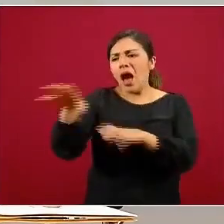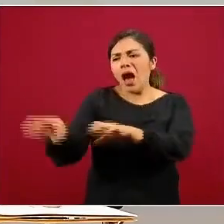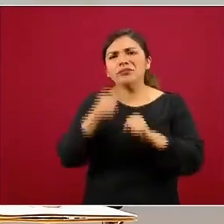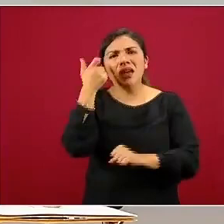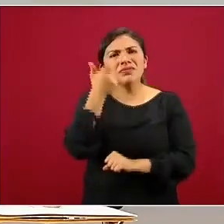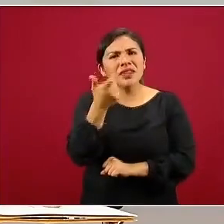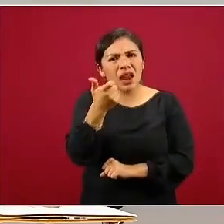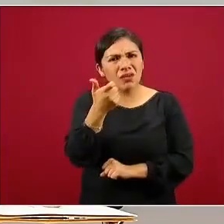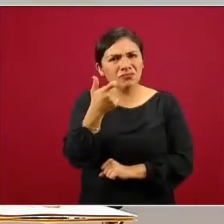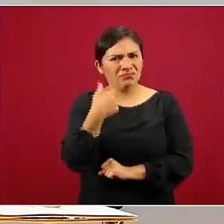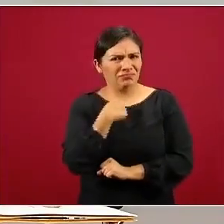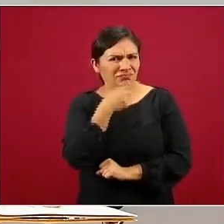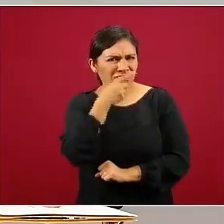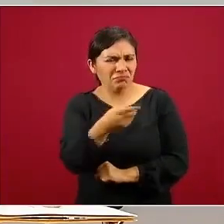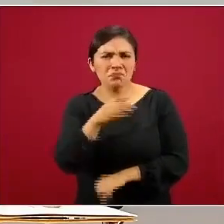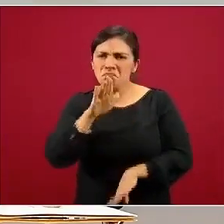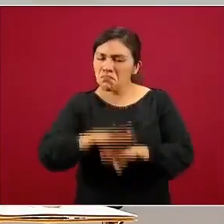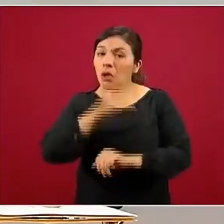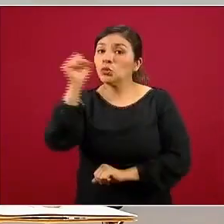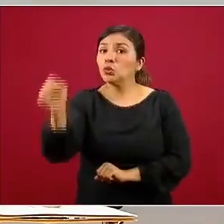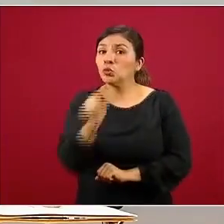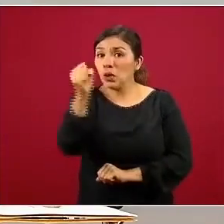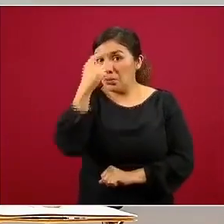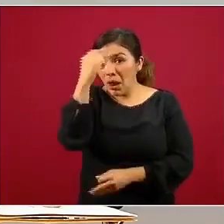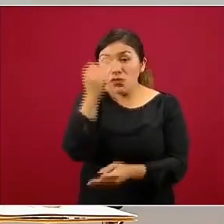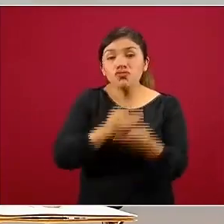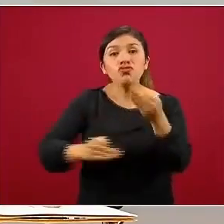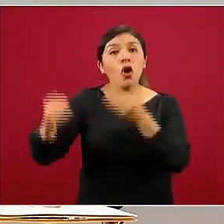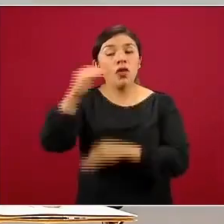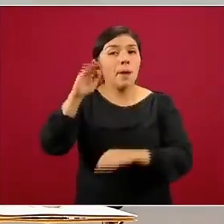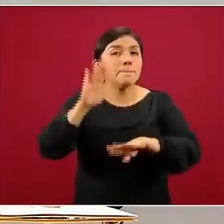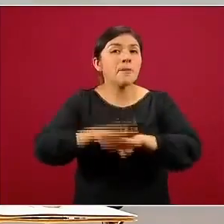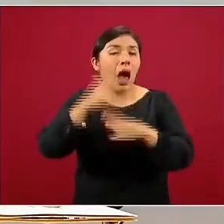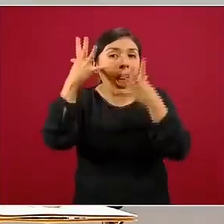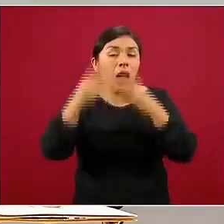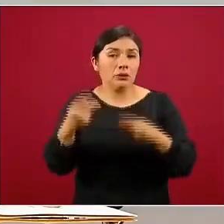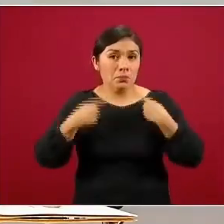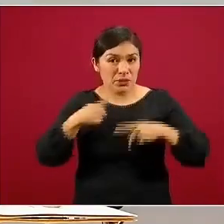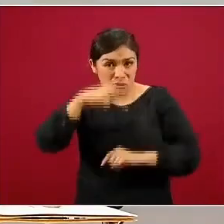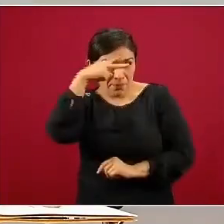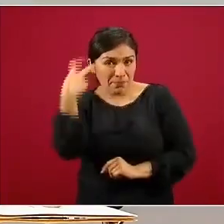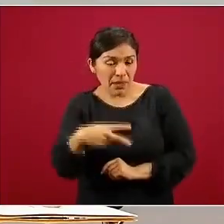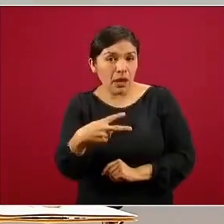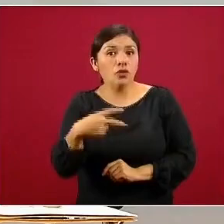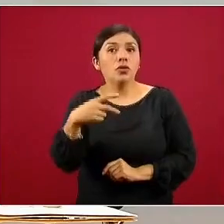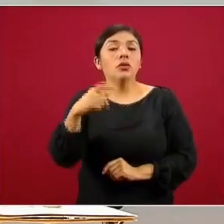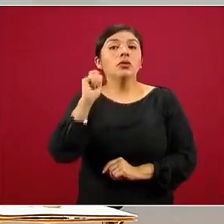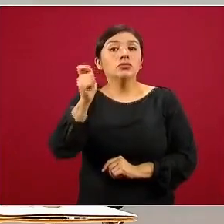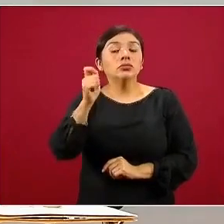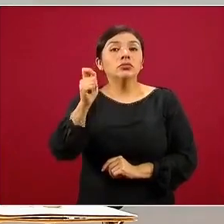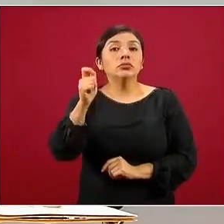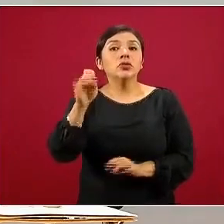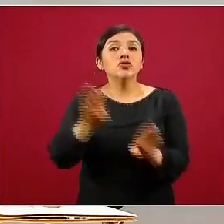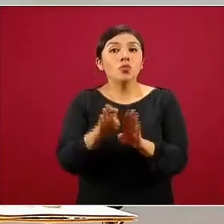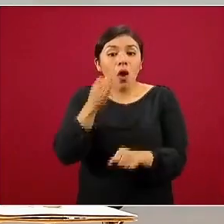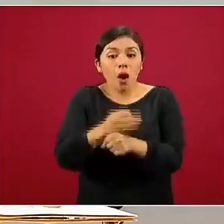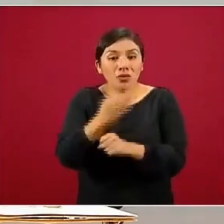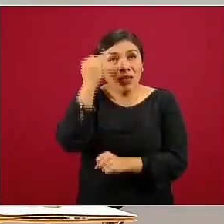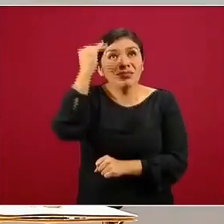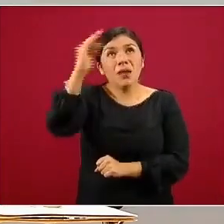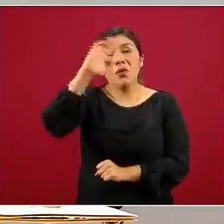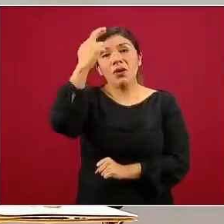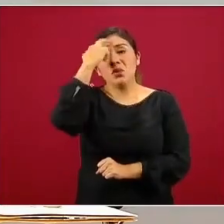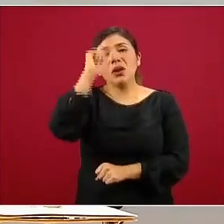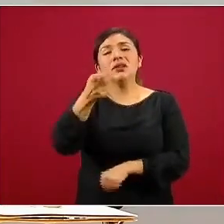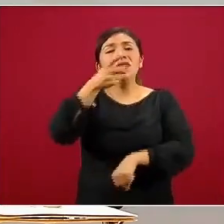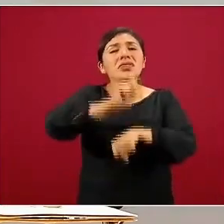económicas. Yo he insistido mucho que para todos y afortunadamente para todos la mayoría de los mexicanos, los recuerdos de esta temporada van a ser